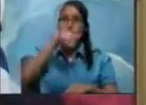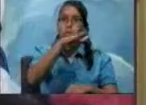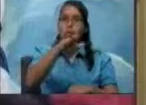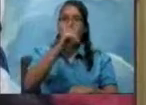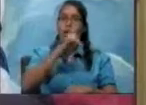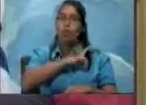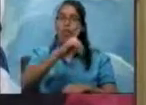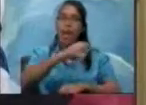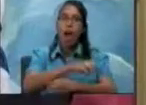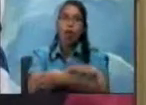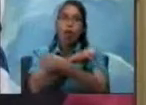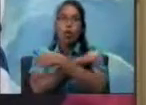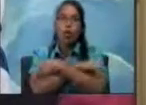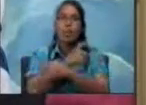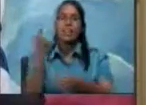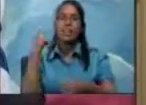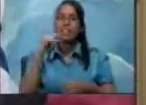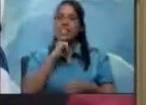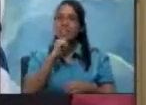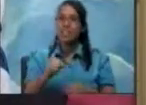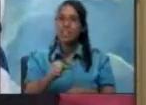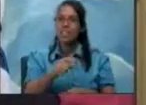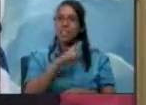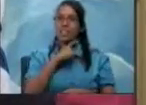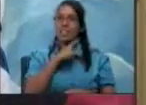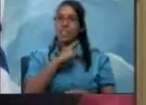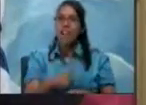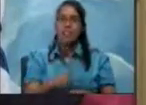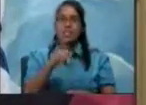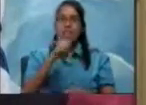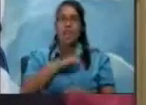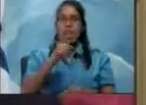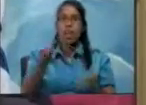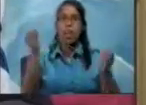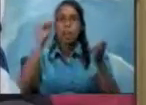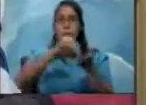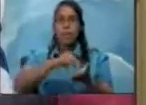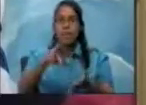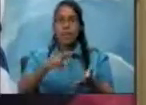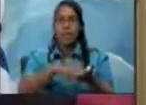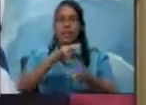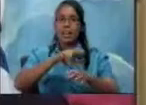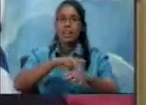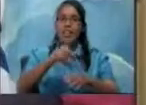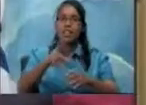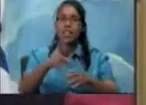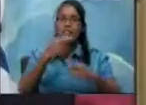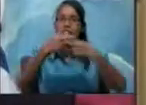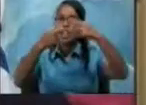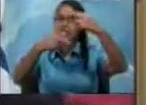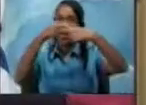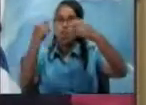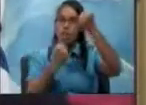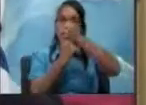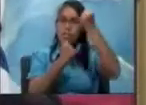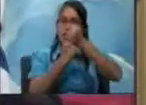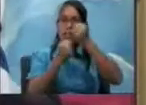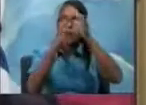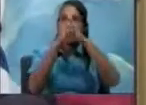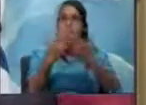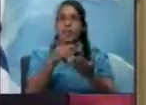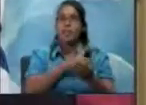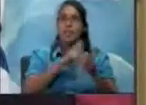de las ovejas y quieren es agredir maltratar en vez de restaurar en vez de edificar y de dar una palabra de